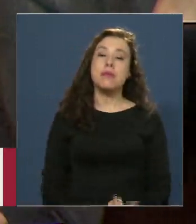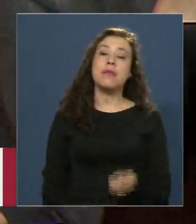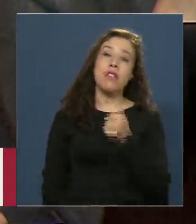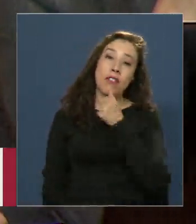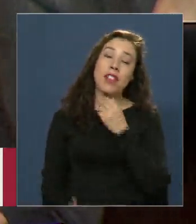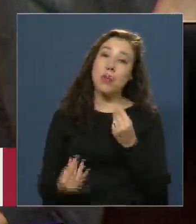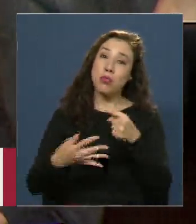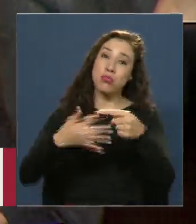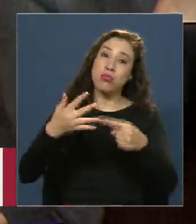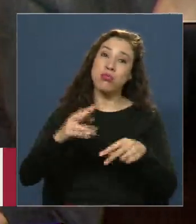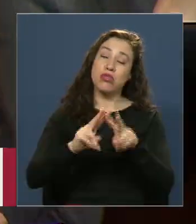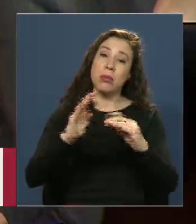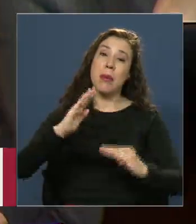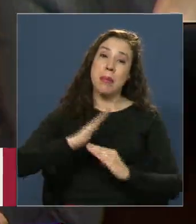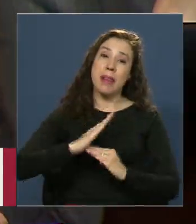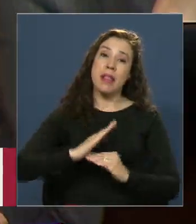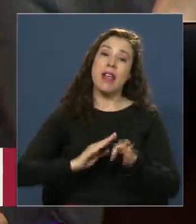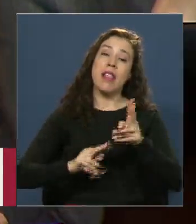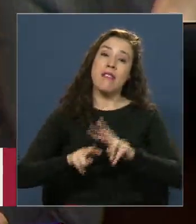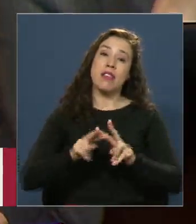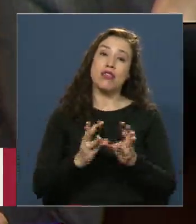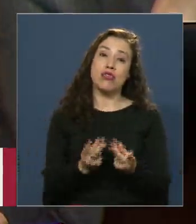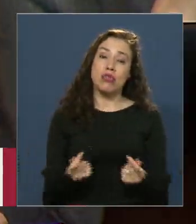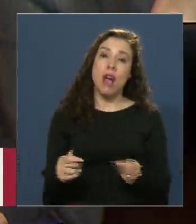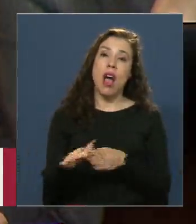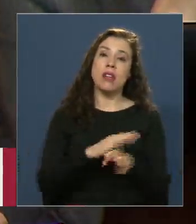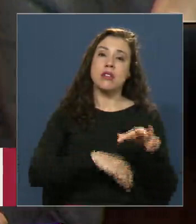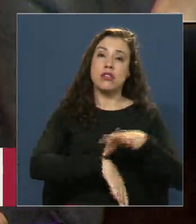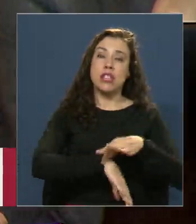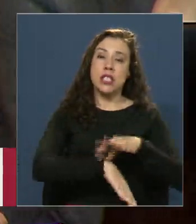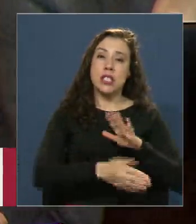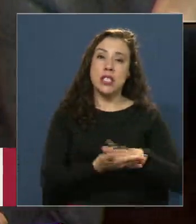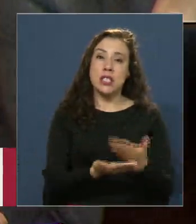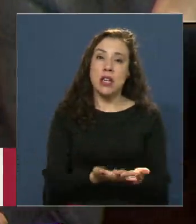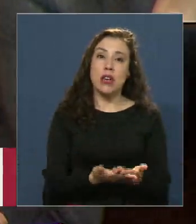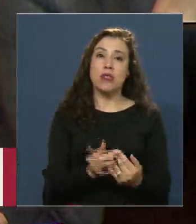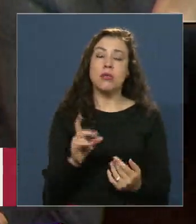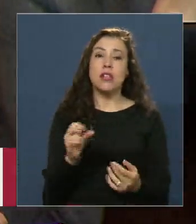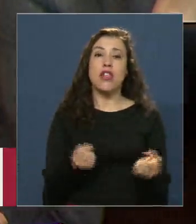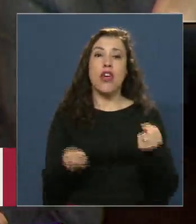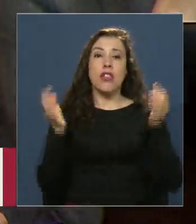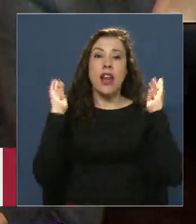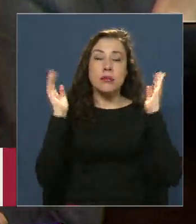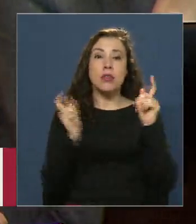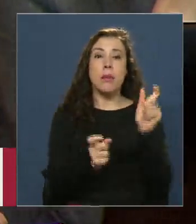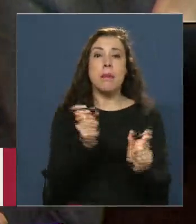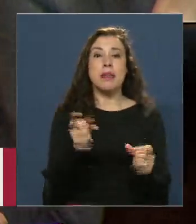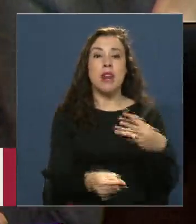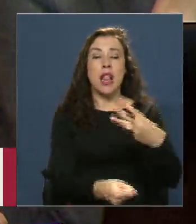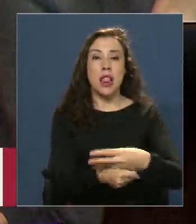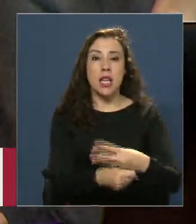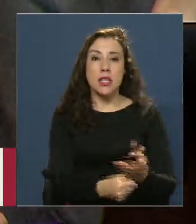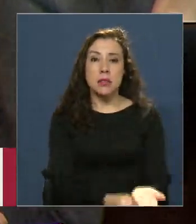cosas pendientes que se deben ir resolviendo: acceso a la salud, subsidio de transporte para las personas de tercera edad,